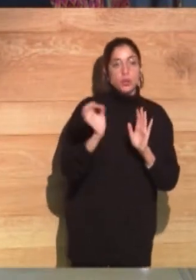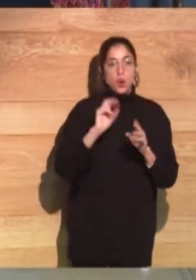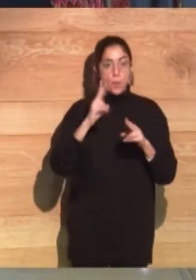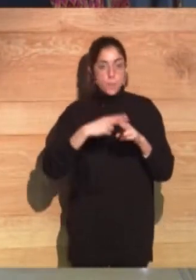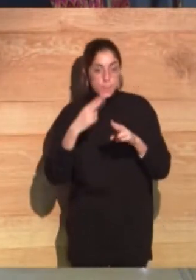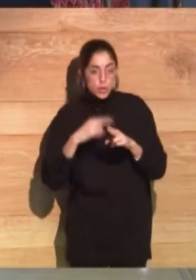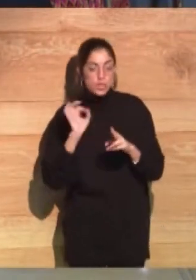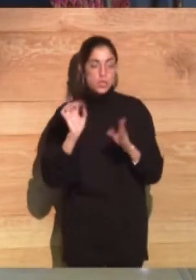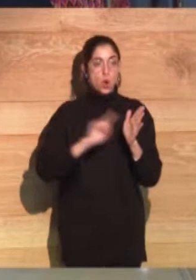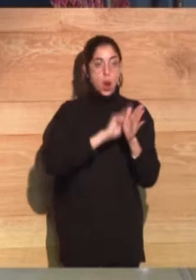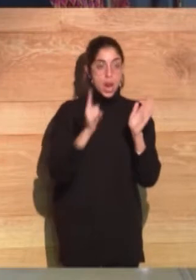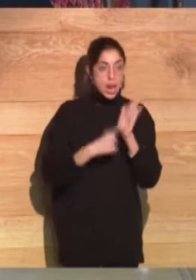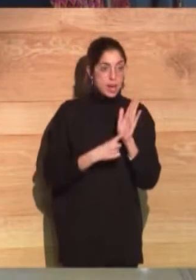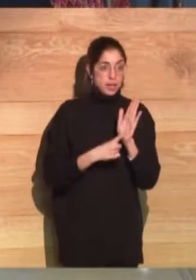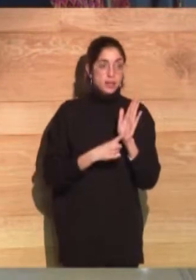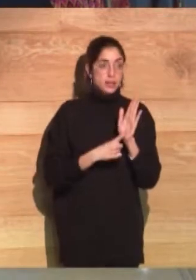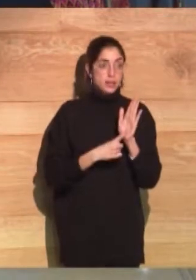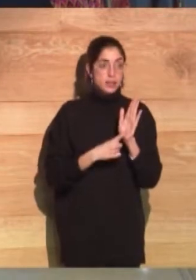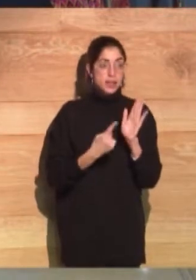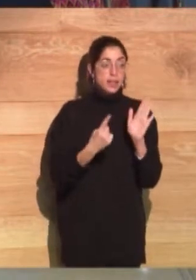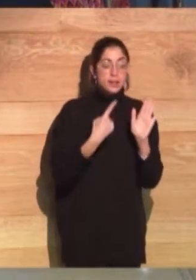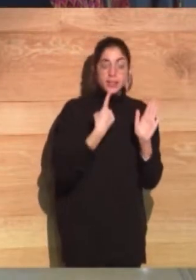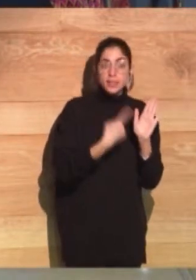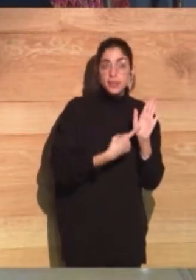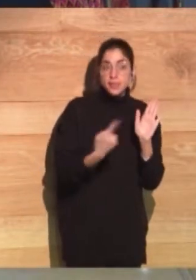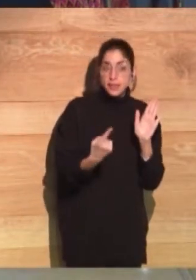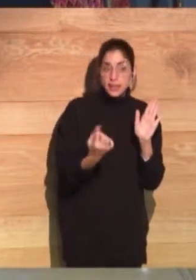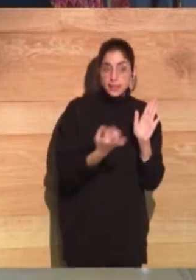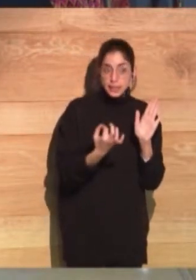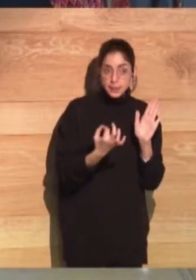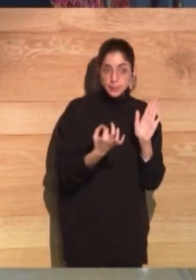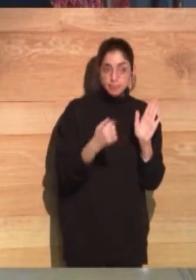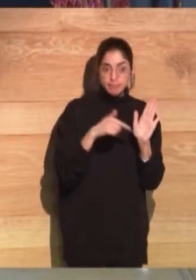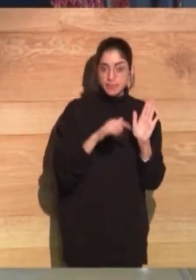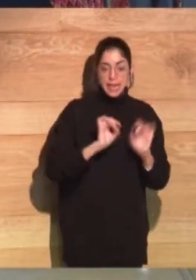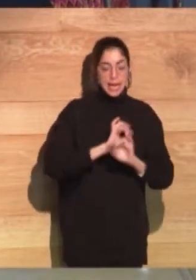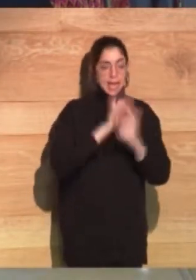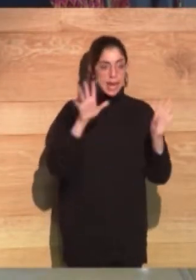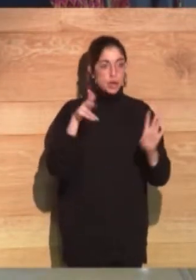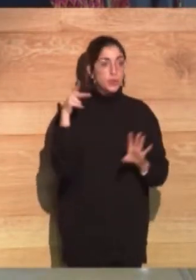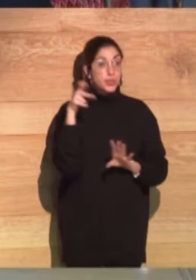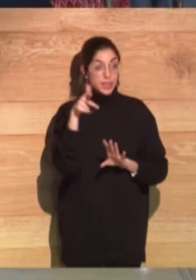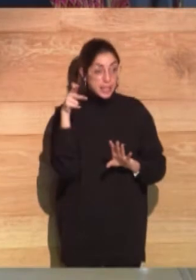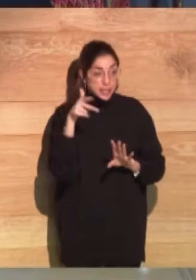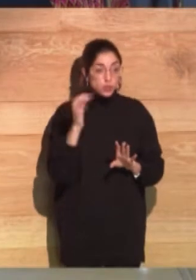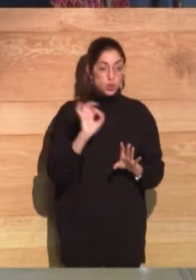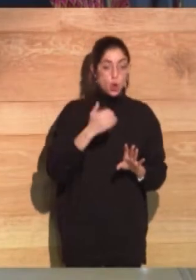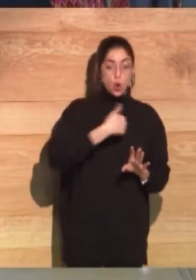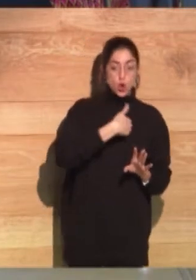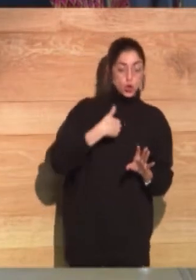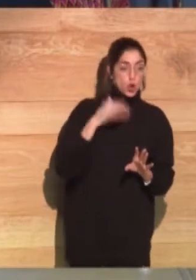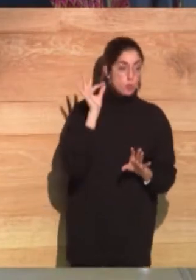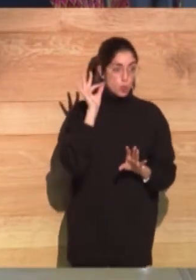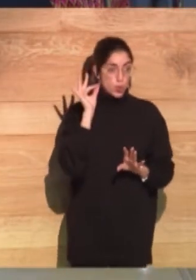políticas que digan claramente cuáles son los derechos y el papel de las mujeres,